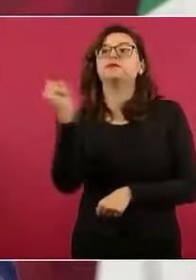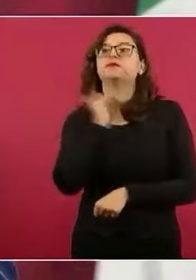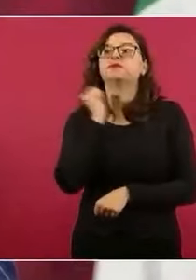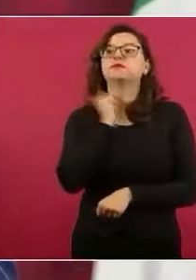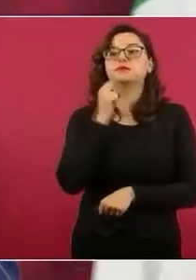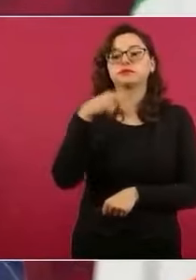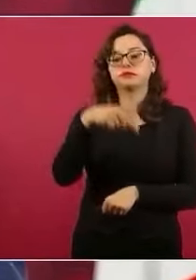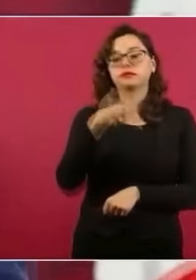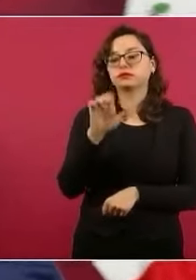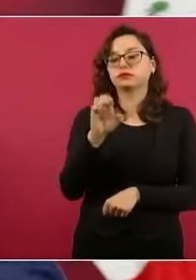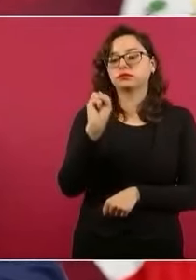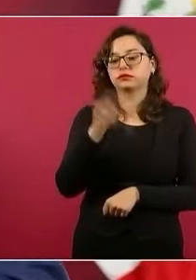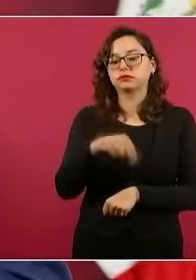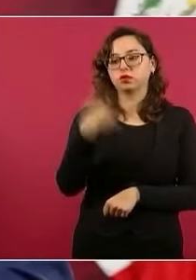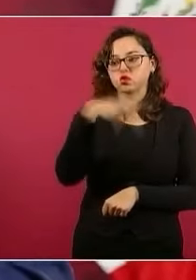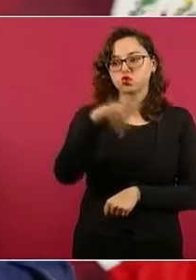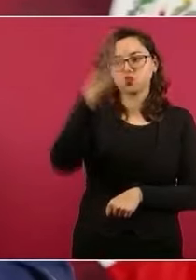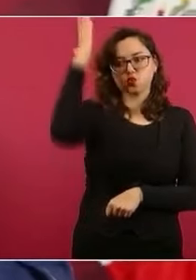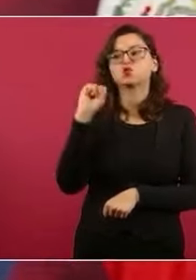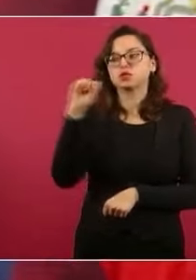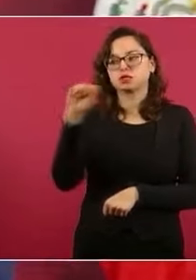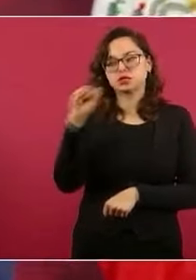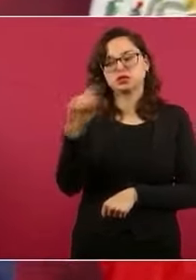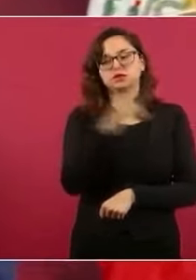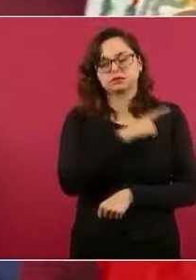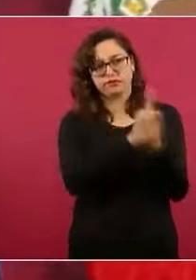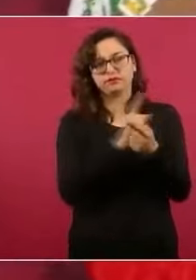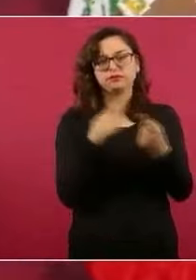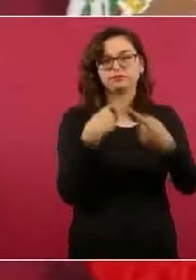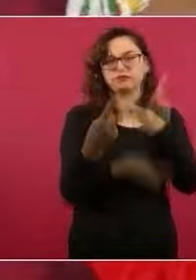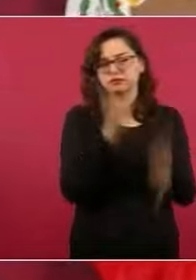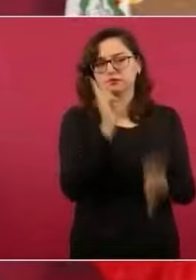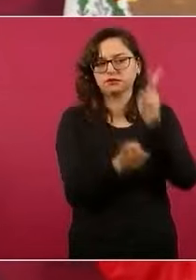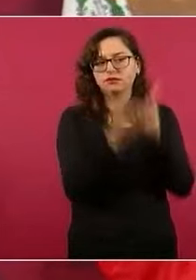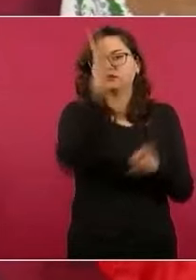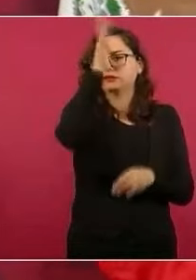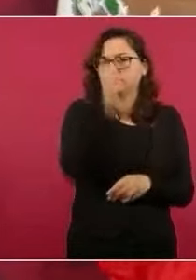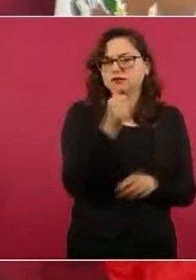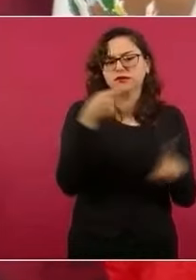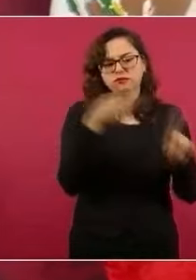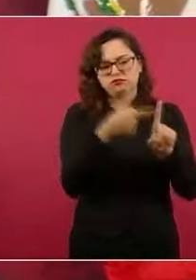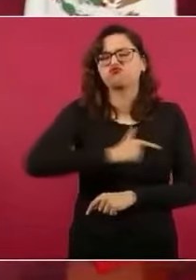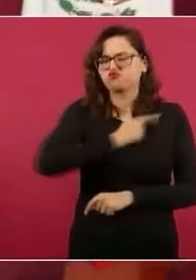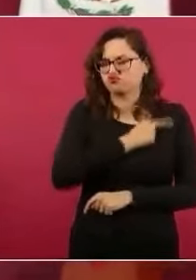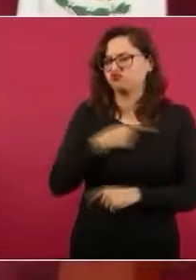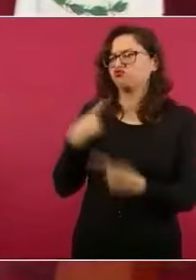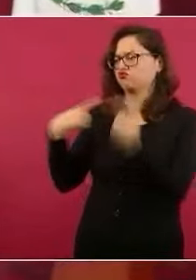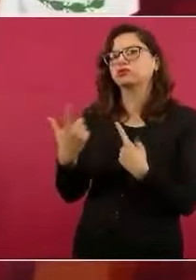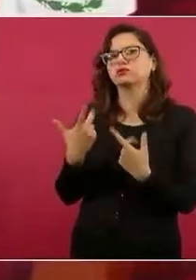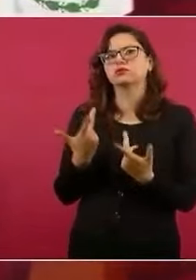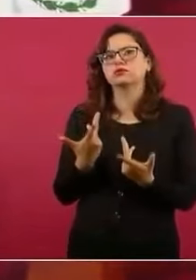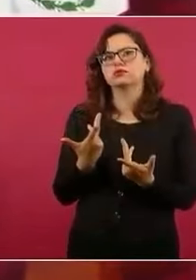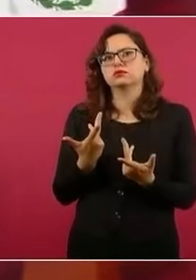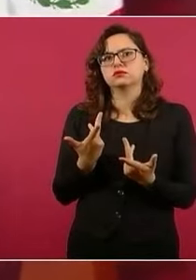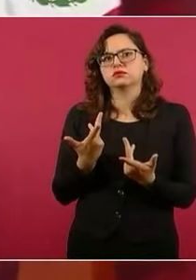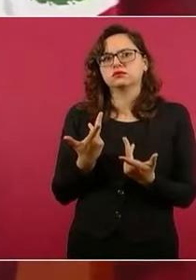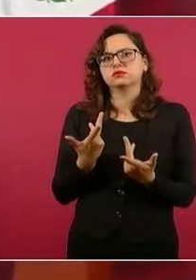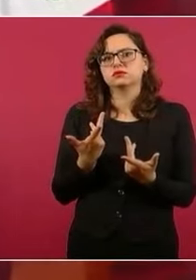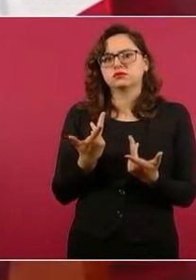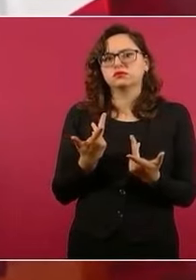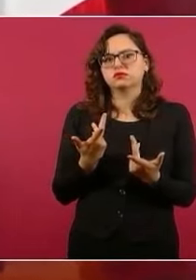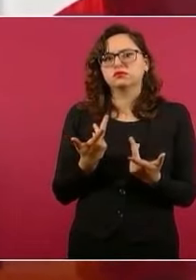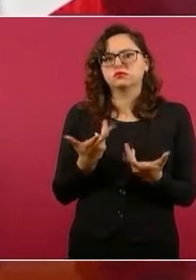Napoleón Gómez Urrutia, que es una persona dispuesta al diálogo, que tiene